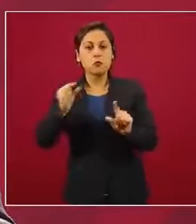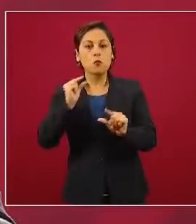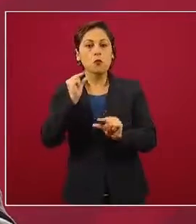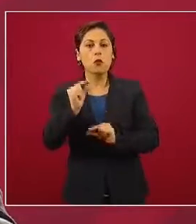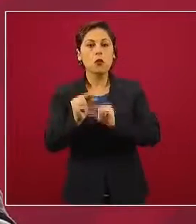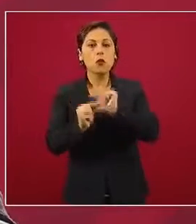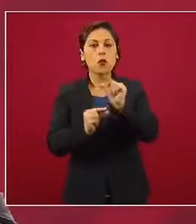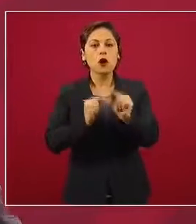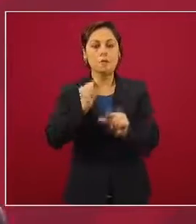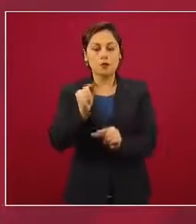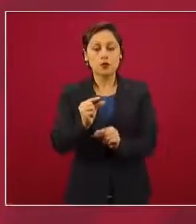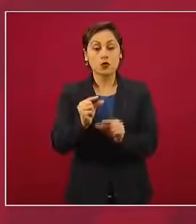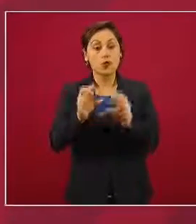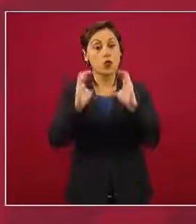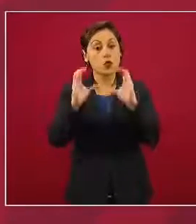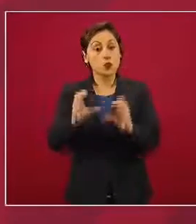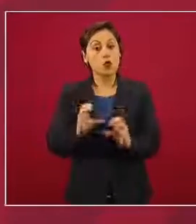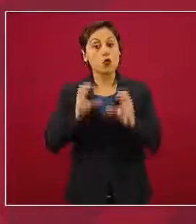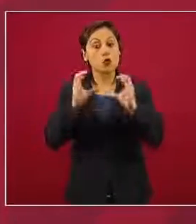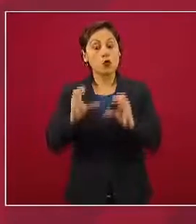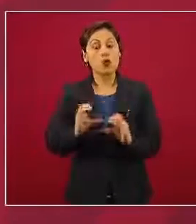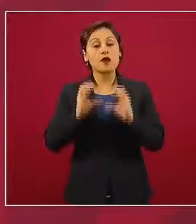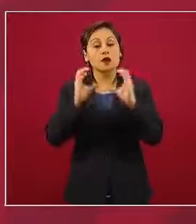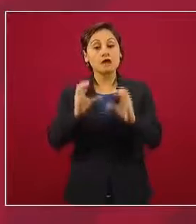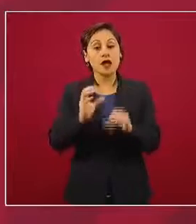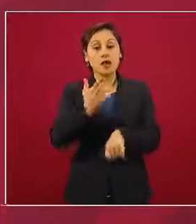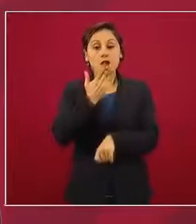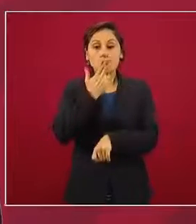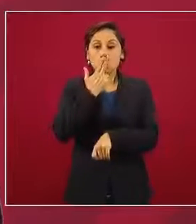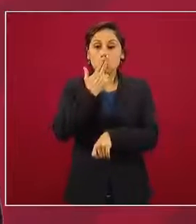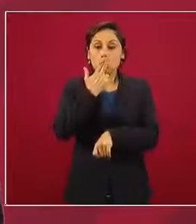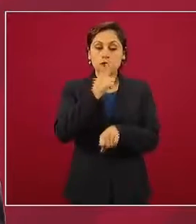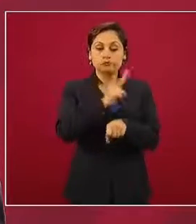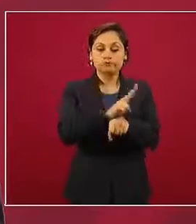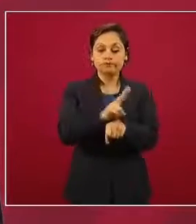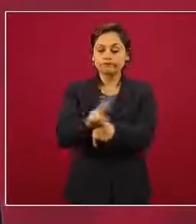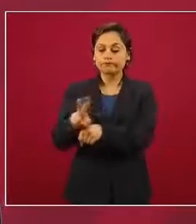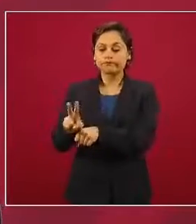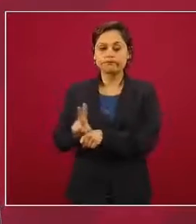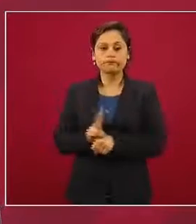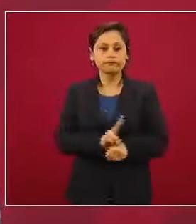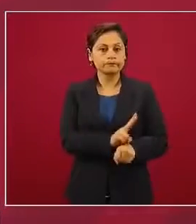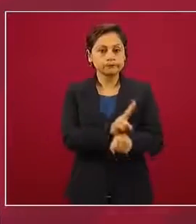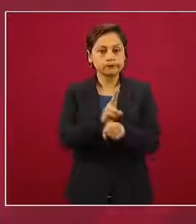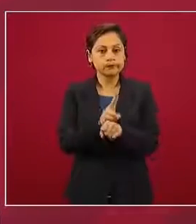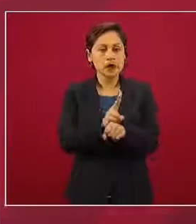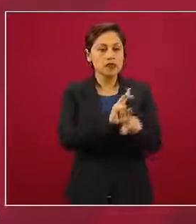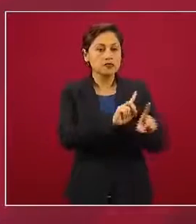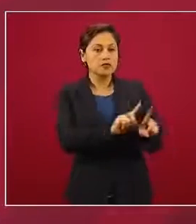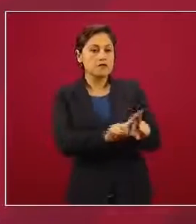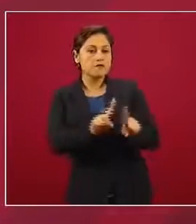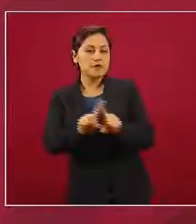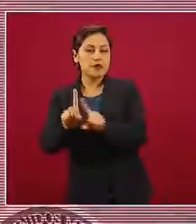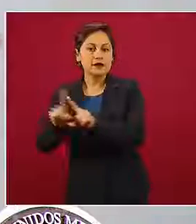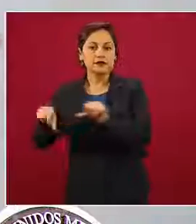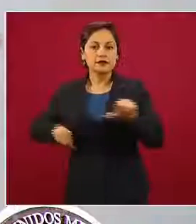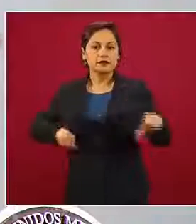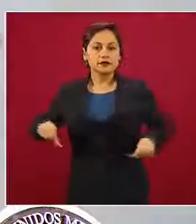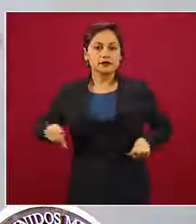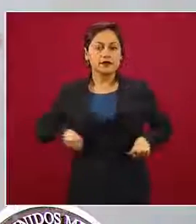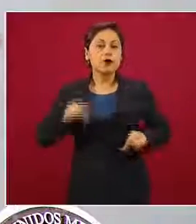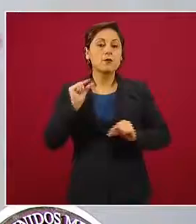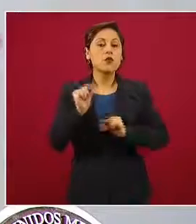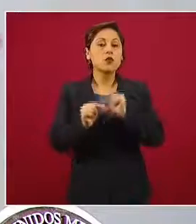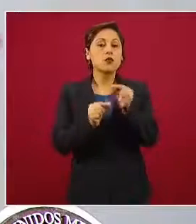cuidadosa y cautelosamente observada, algunas actividades podrán ir